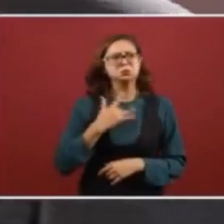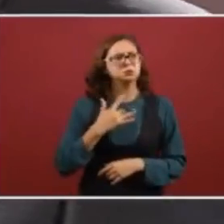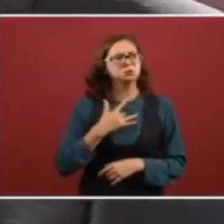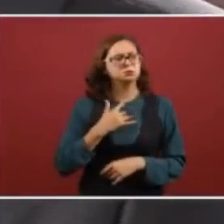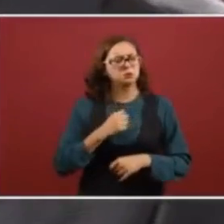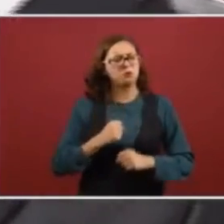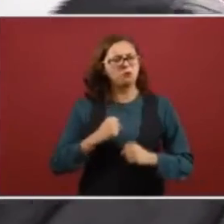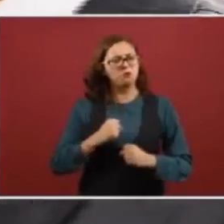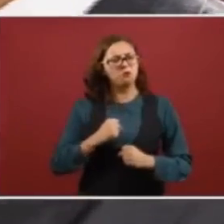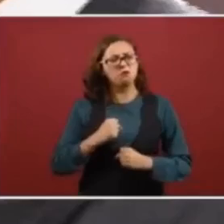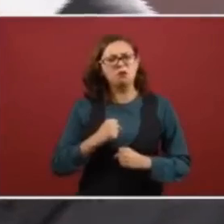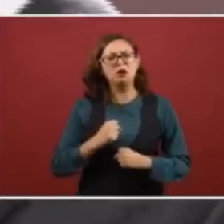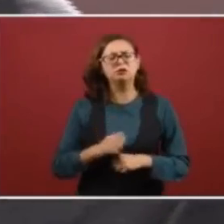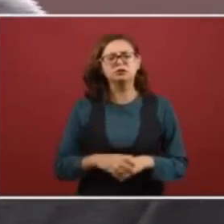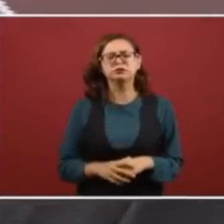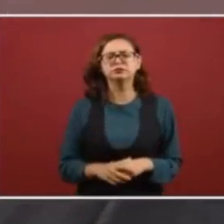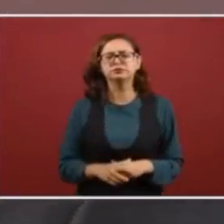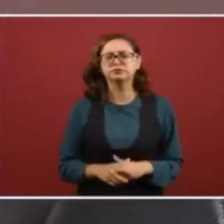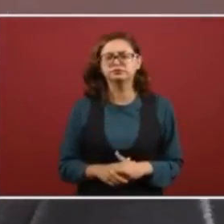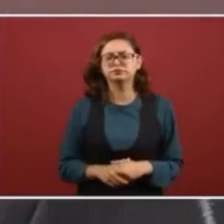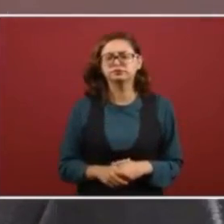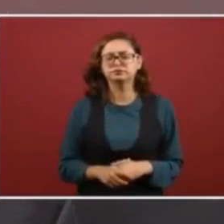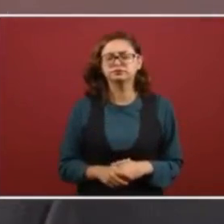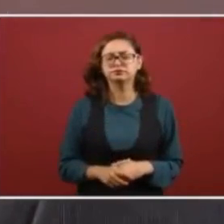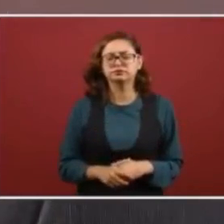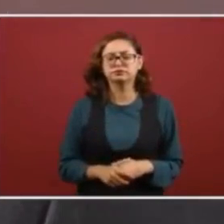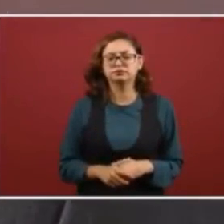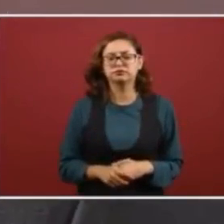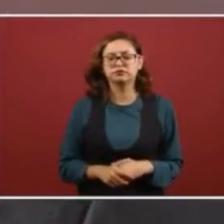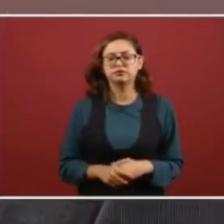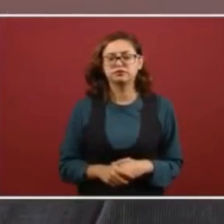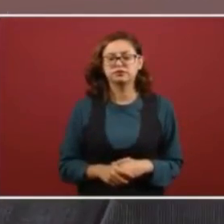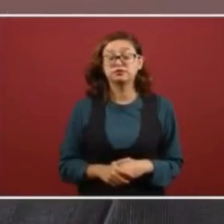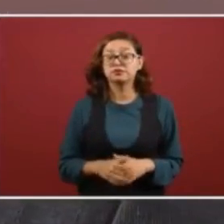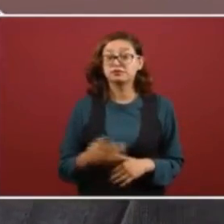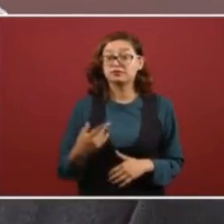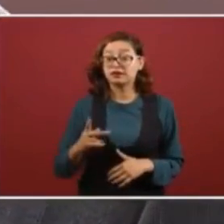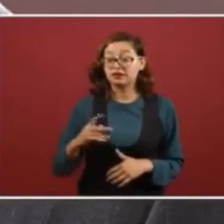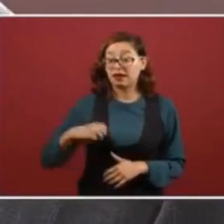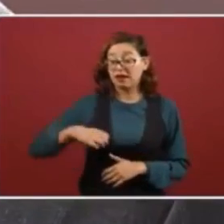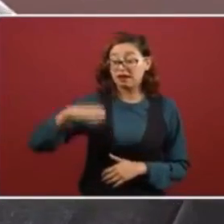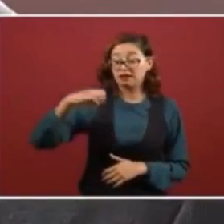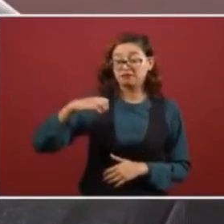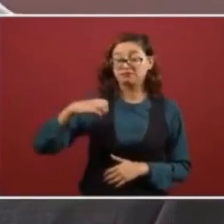todas las notas. Nos vemos en un ratito en un próximo video. Bye.